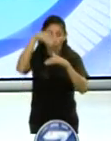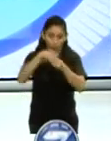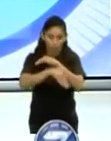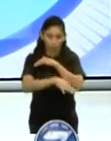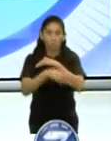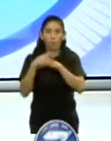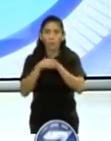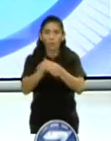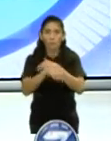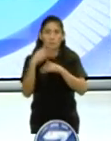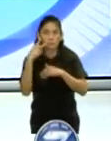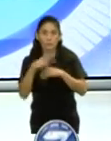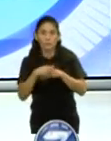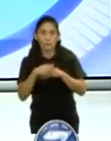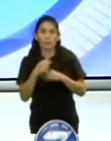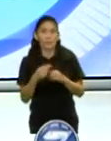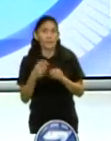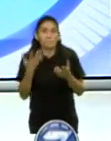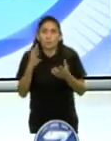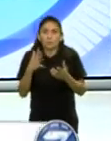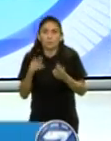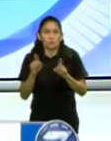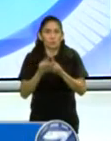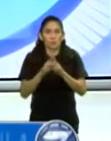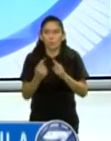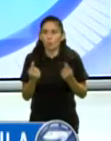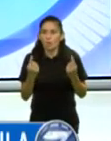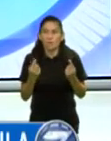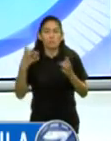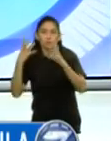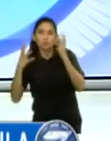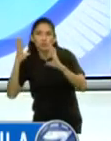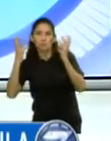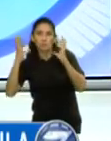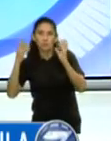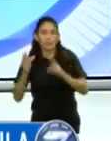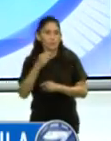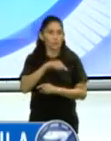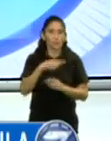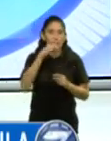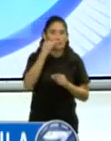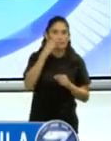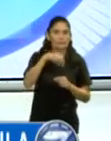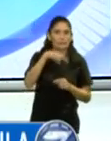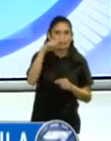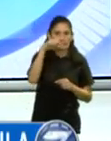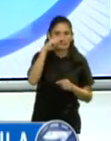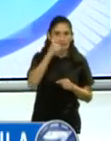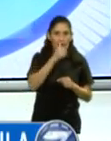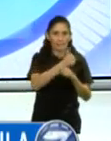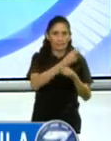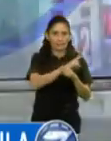lo que veíamos en la tinta y lo que sucede en Chiquimula. Vamos con Omar Vázquez, quien nos tiene la información.